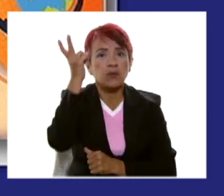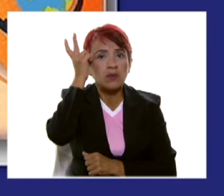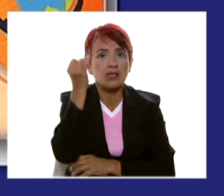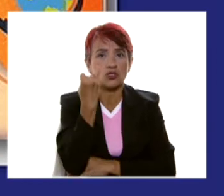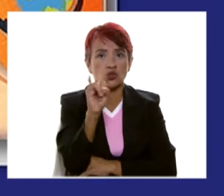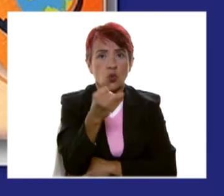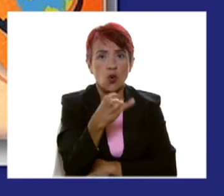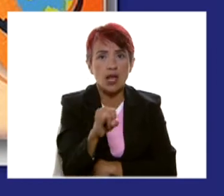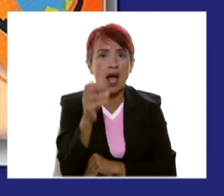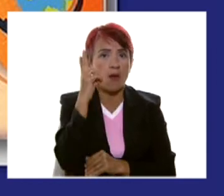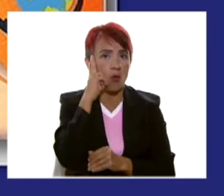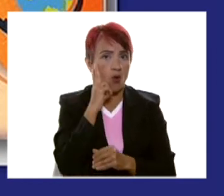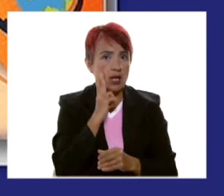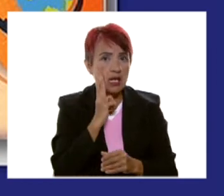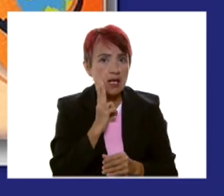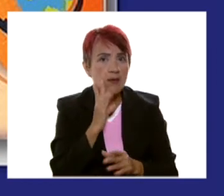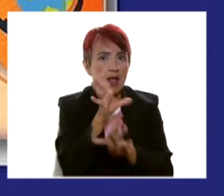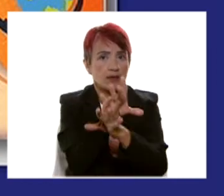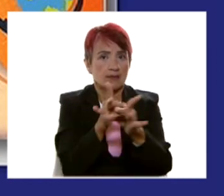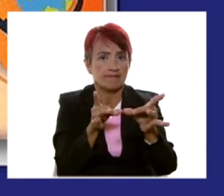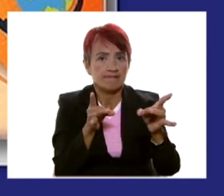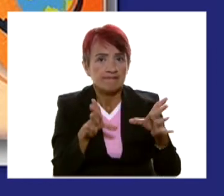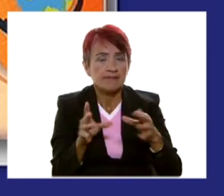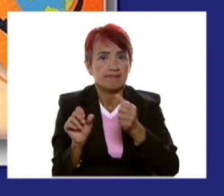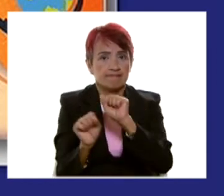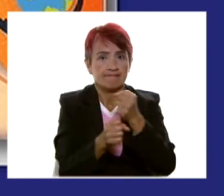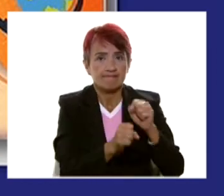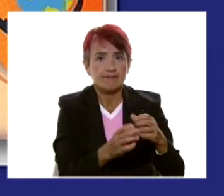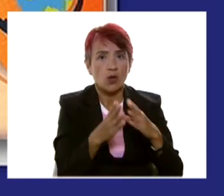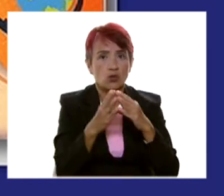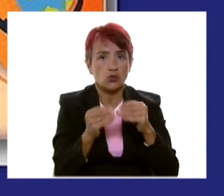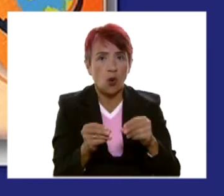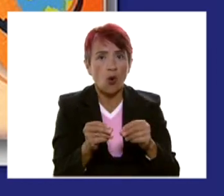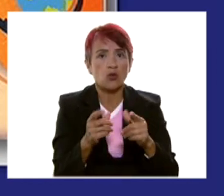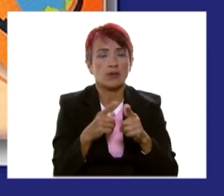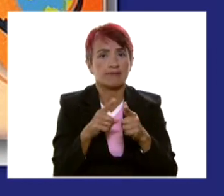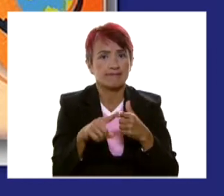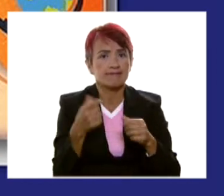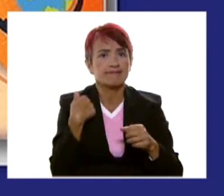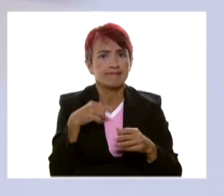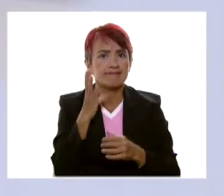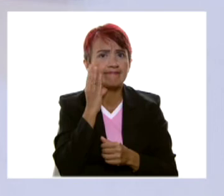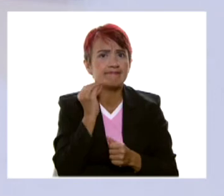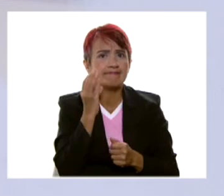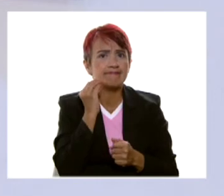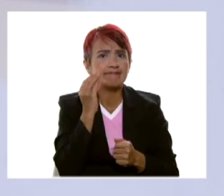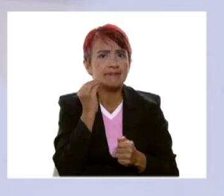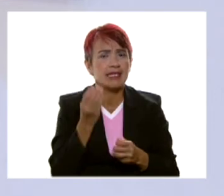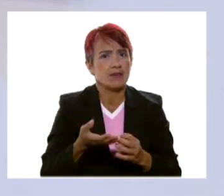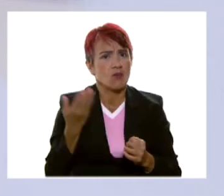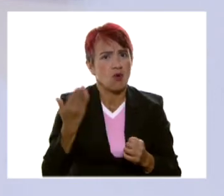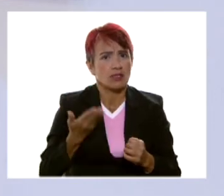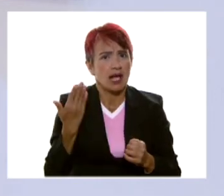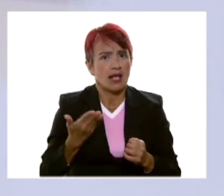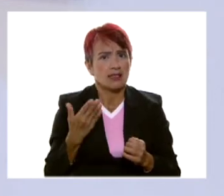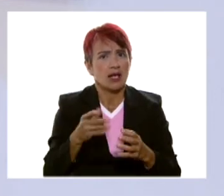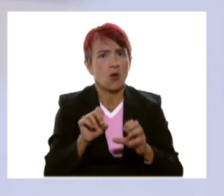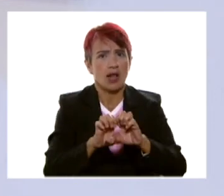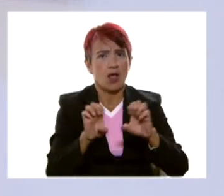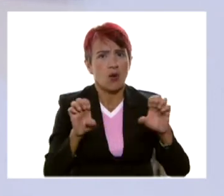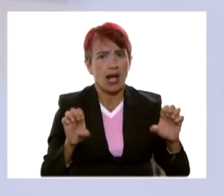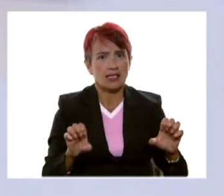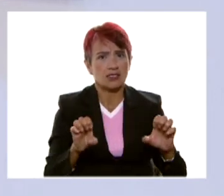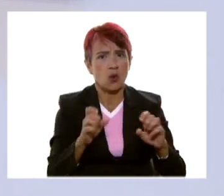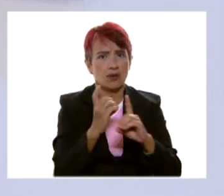de Bolívar, del Tamacuro, de Amazonas, que muchos de ellos han tenido experiencias muy bonitas con la educación